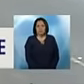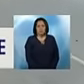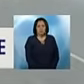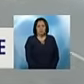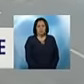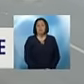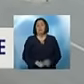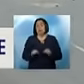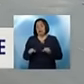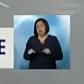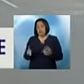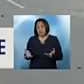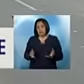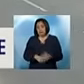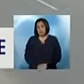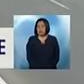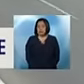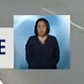Sí, Mijael.